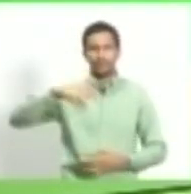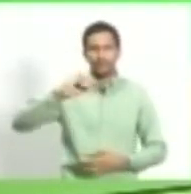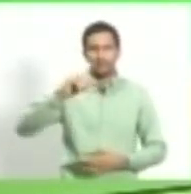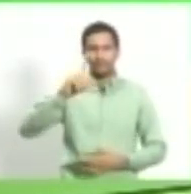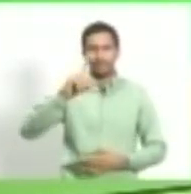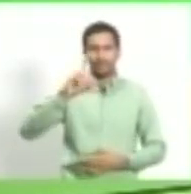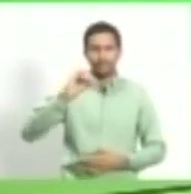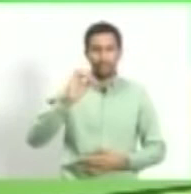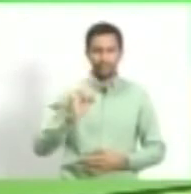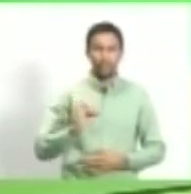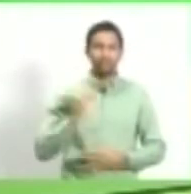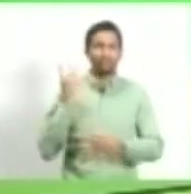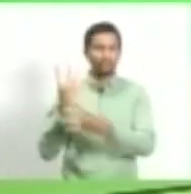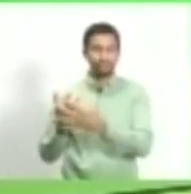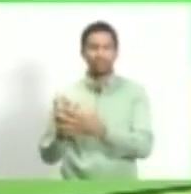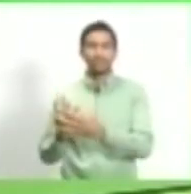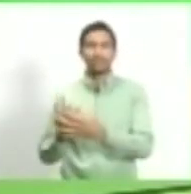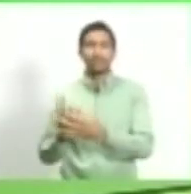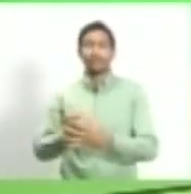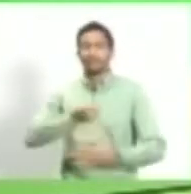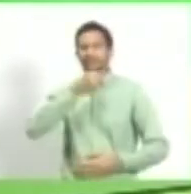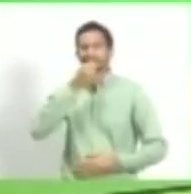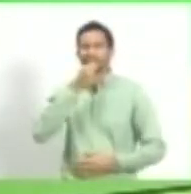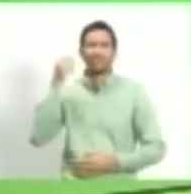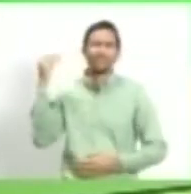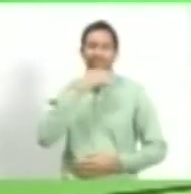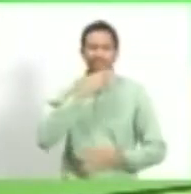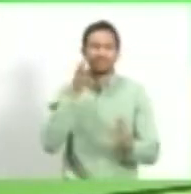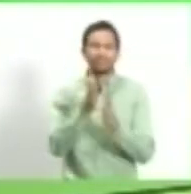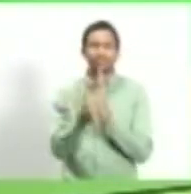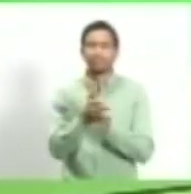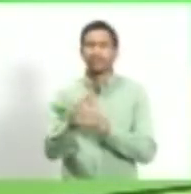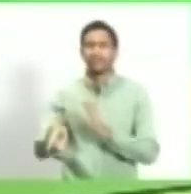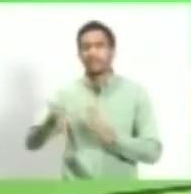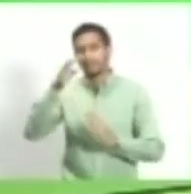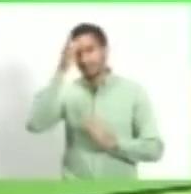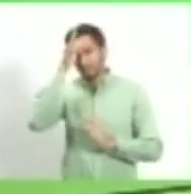Leopoldo López al hospital militar, el gobierno venezolano entregó una prueba